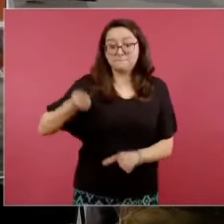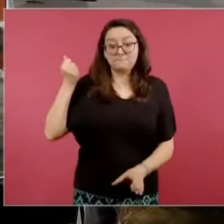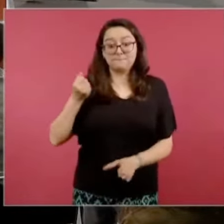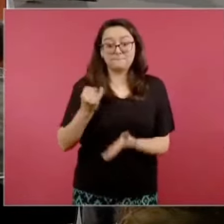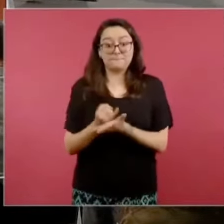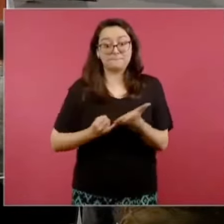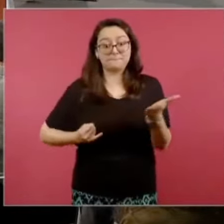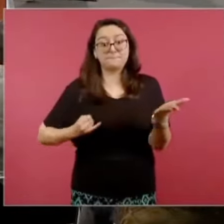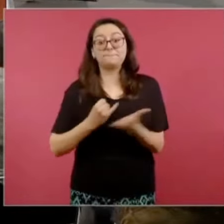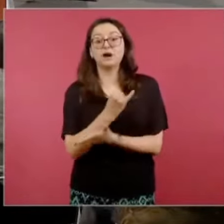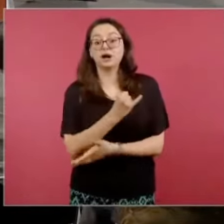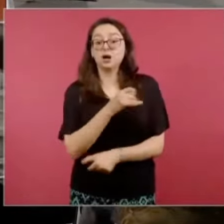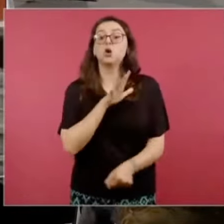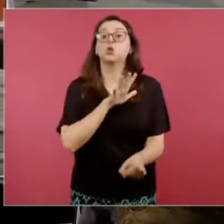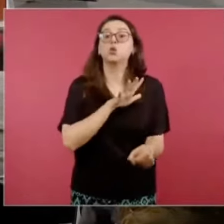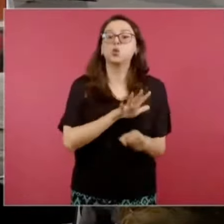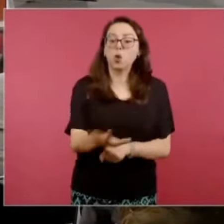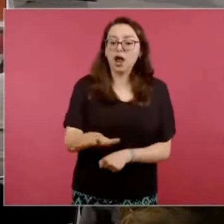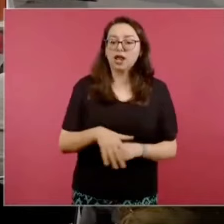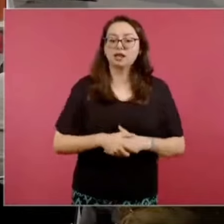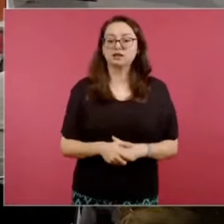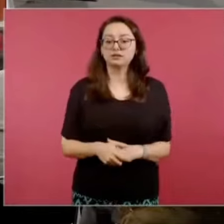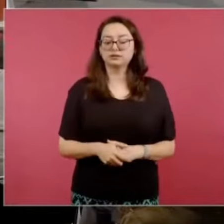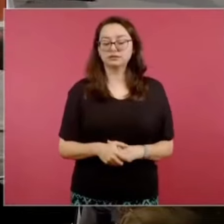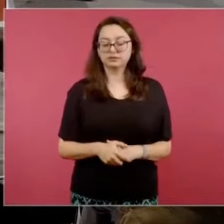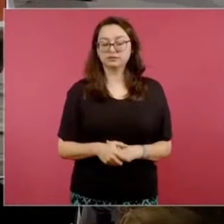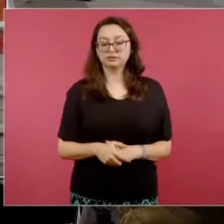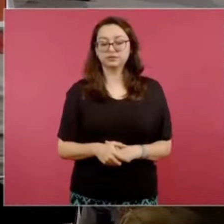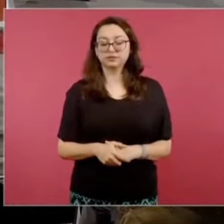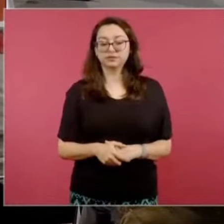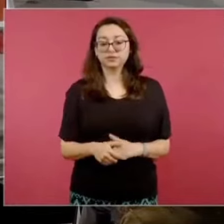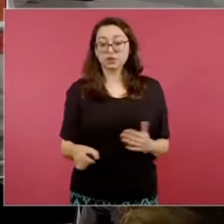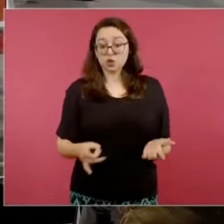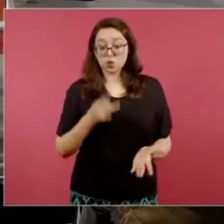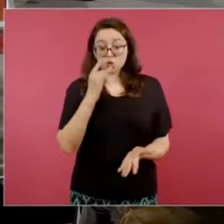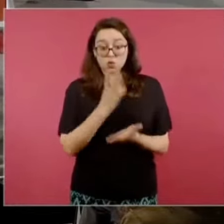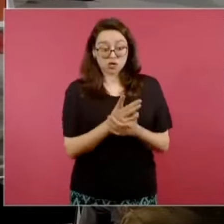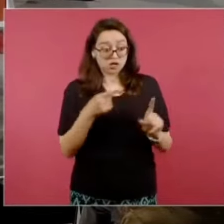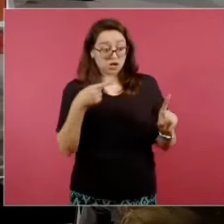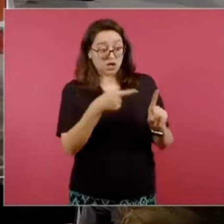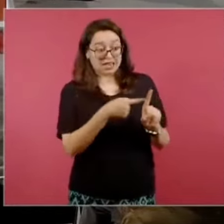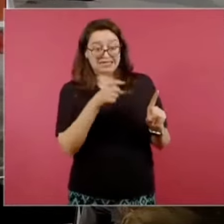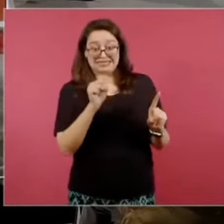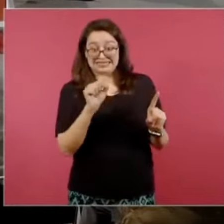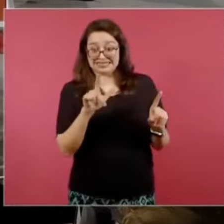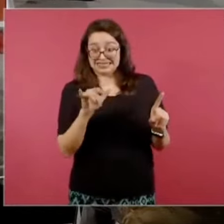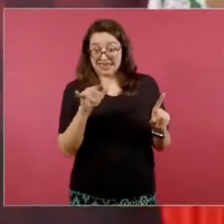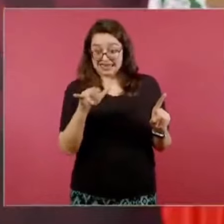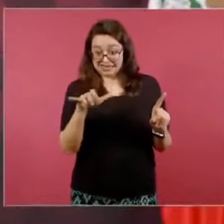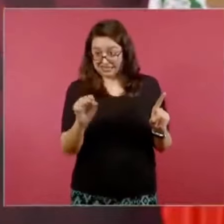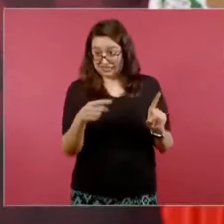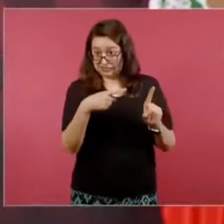lo digo, no es un asunto personal, yo no tengo